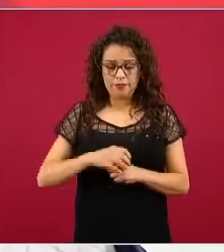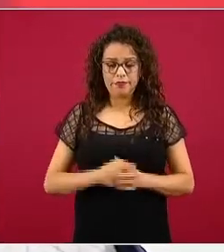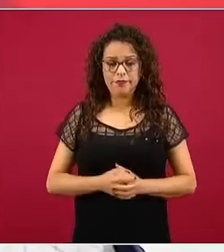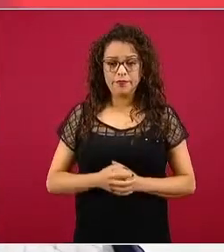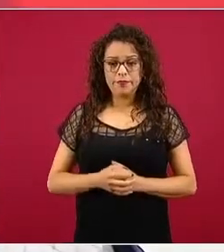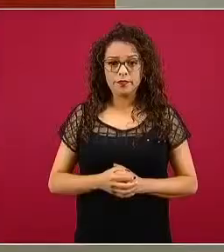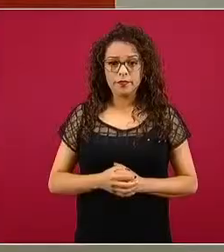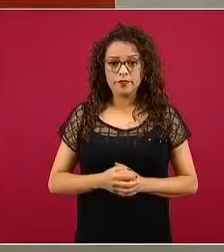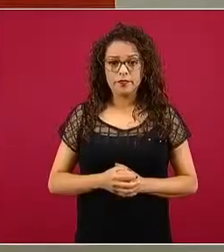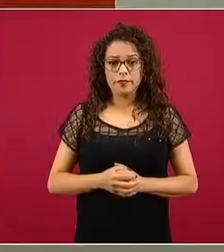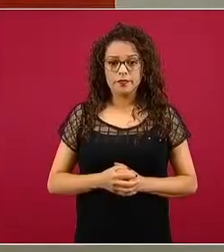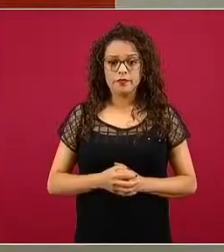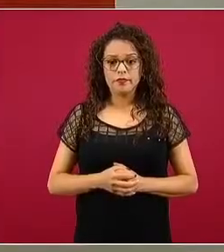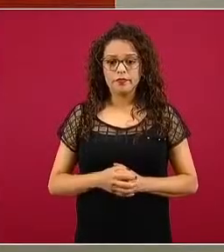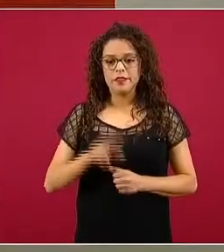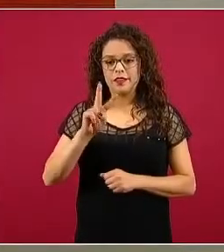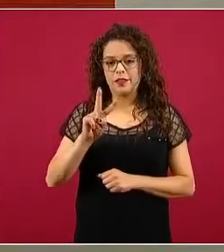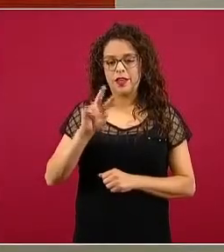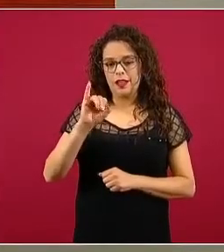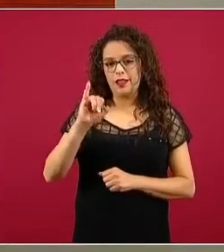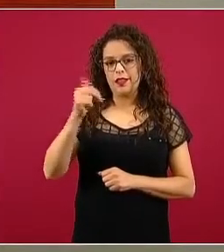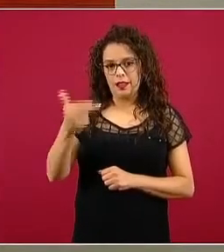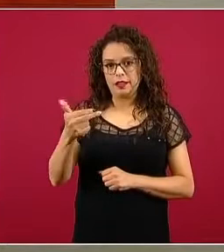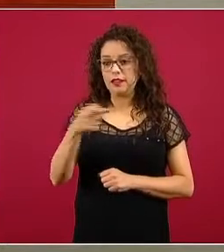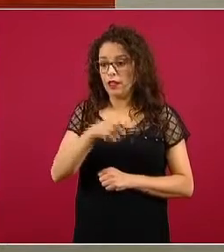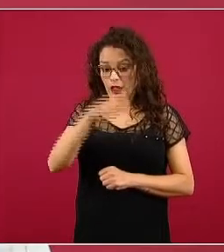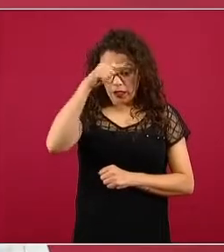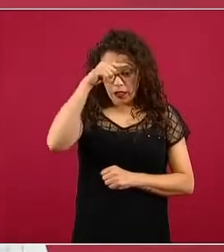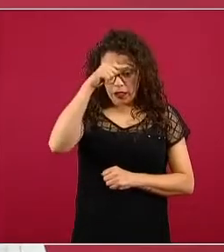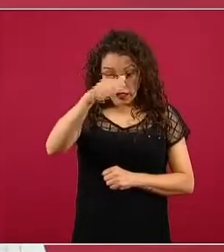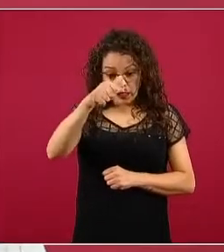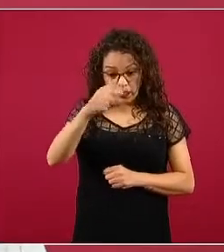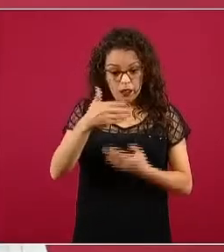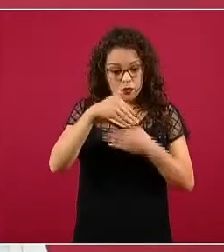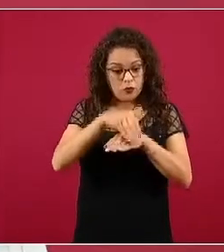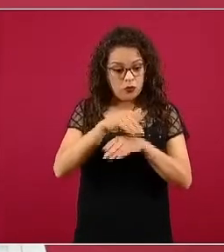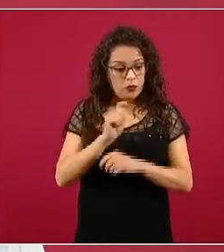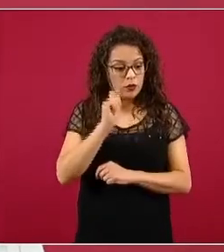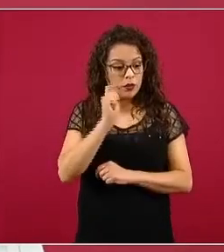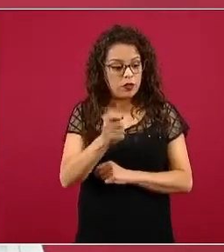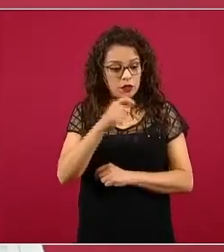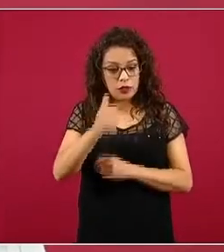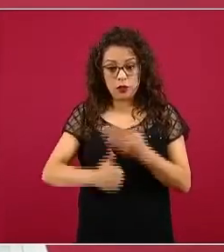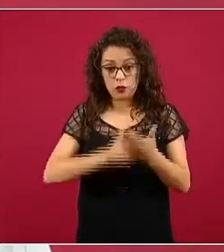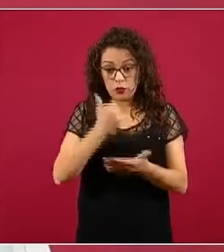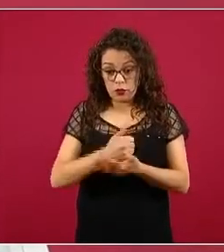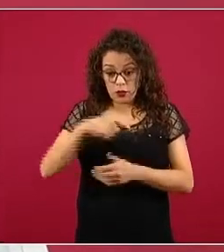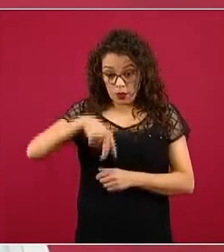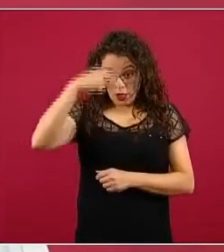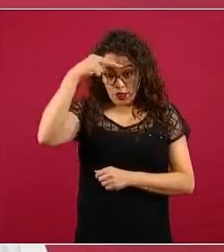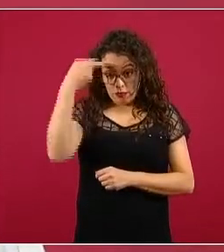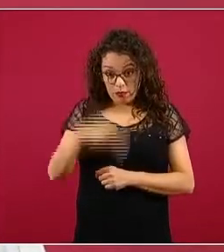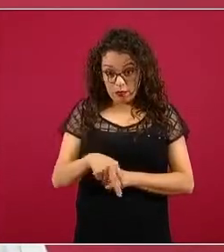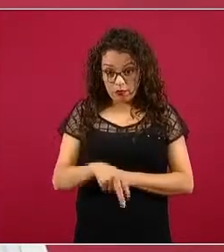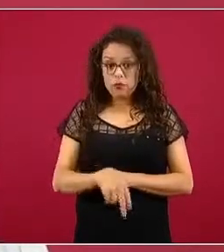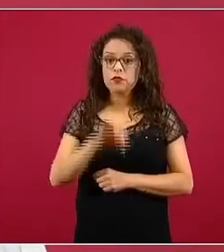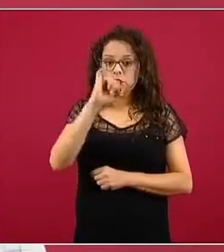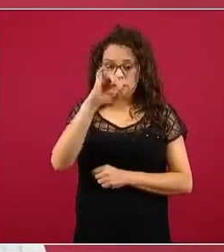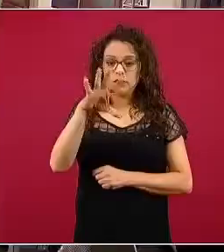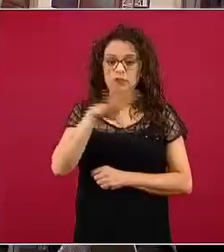el incremento lo observan en base al comentario directamente en la Ciudad de México, bueno, hay sí